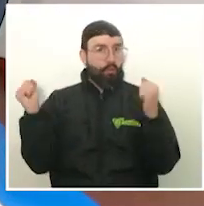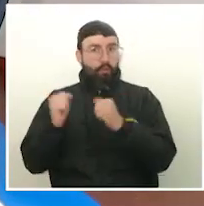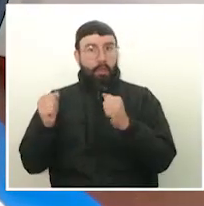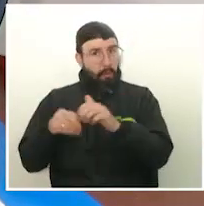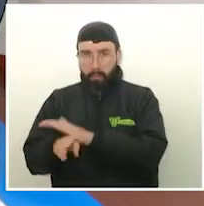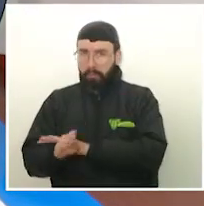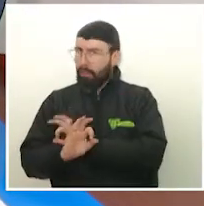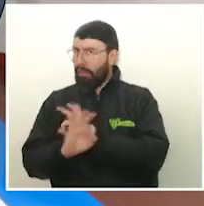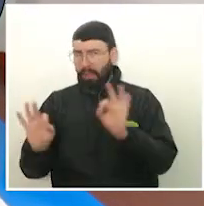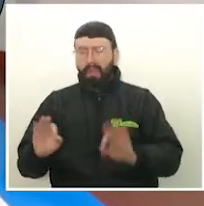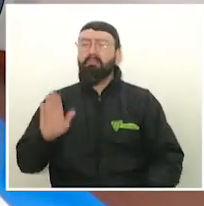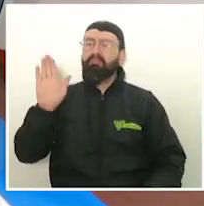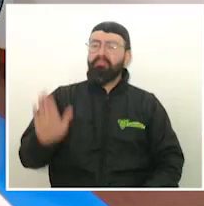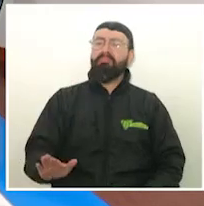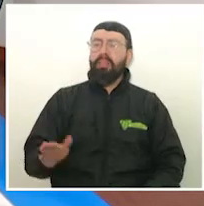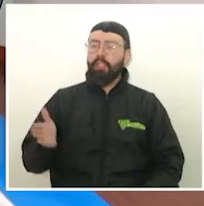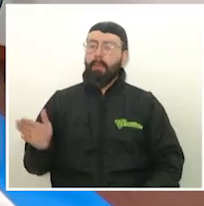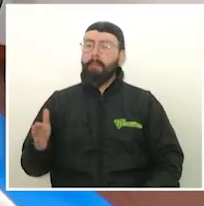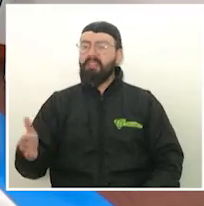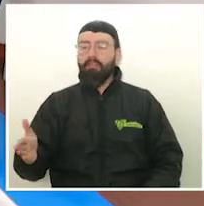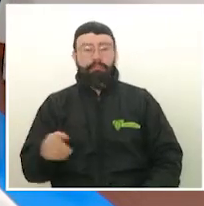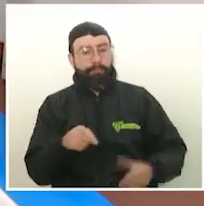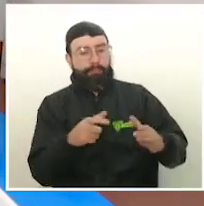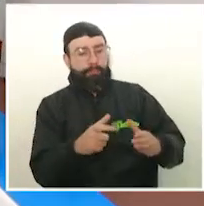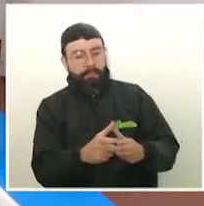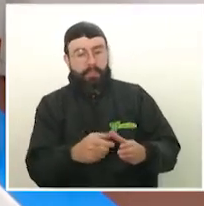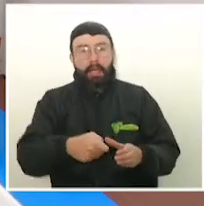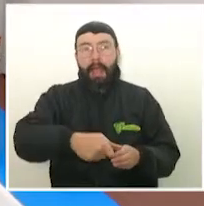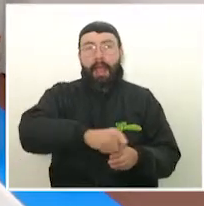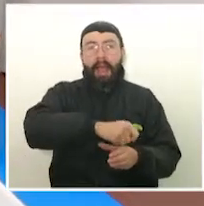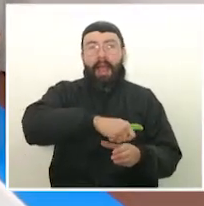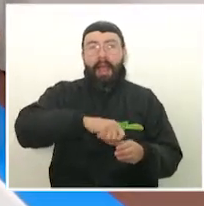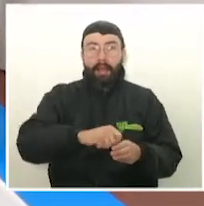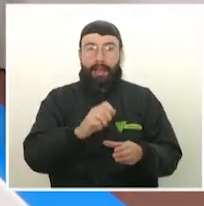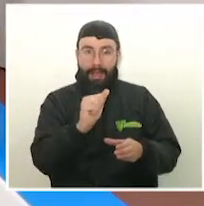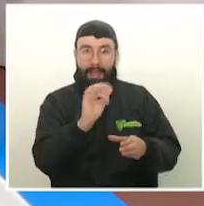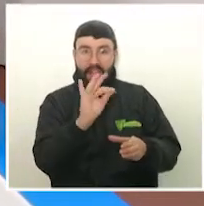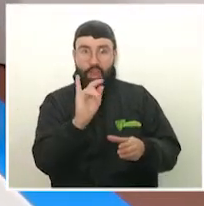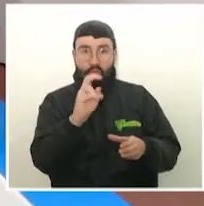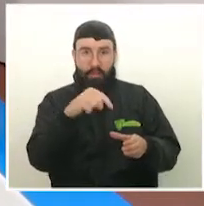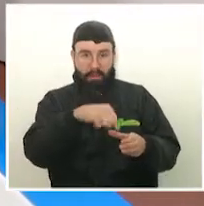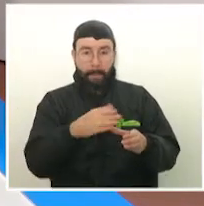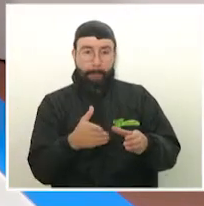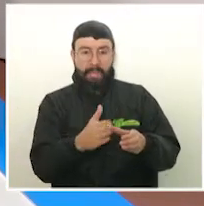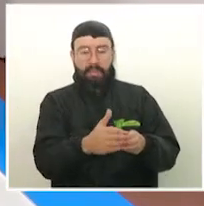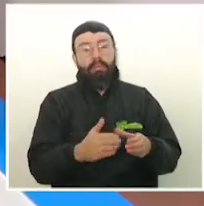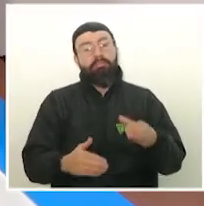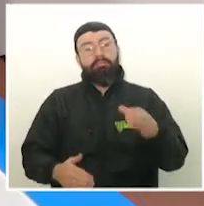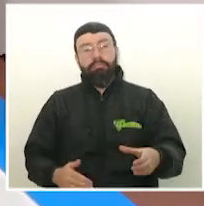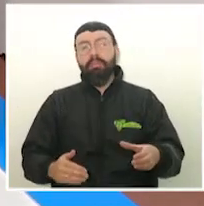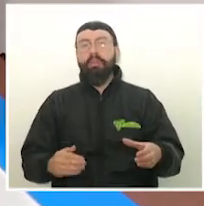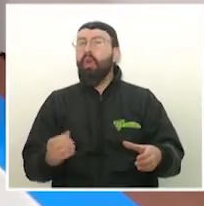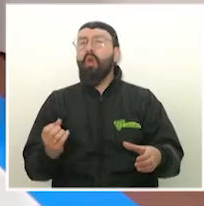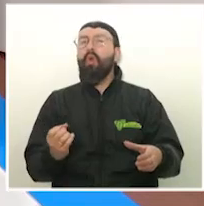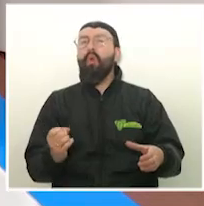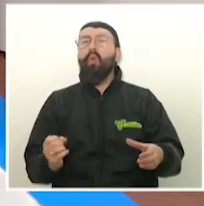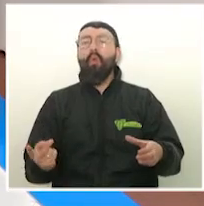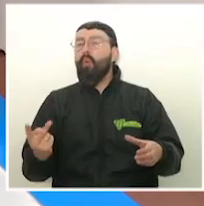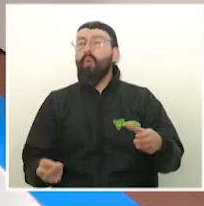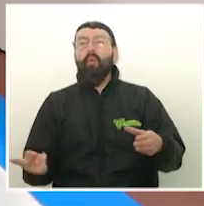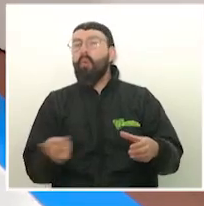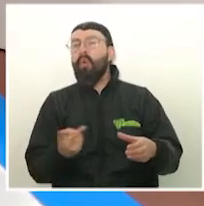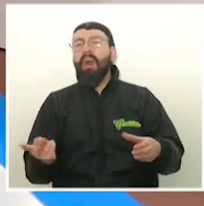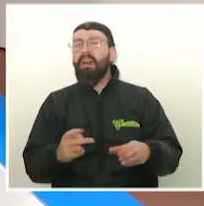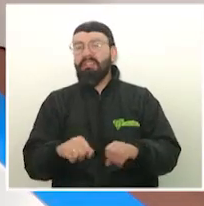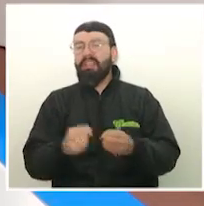¿Y cómo un atún puede durar tanto tiempo en una lata y el daño que esto puede